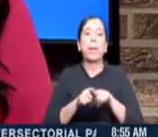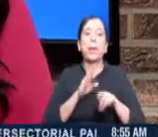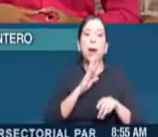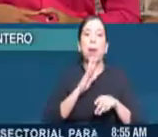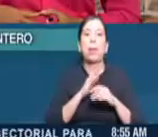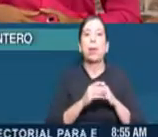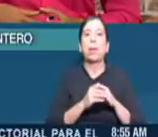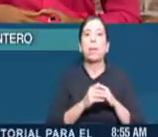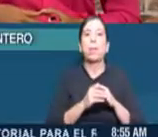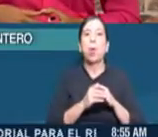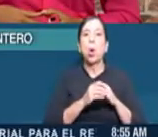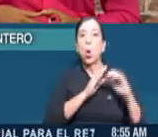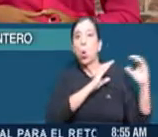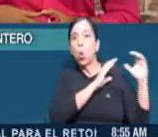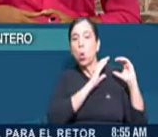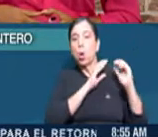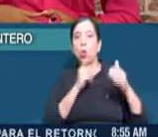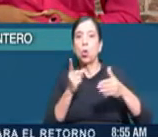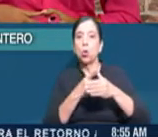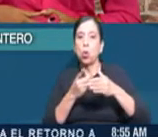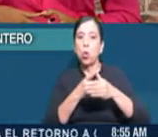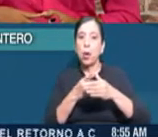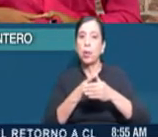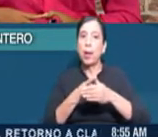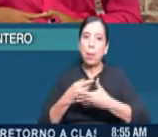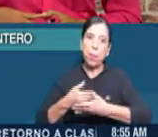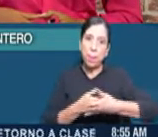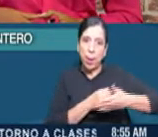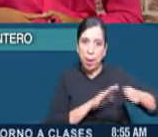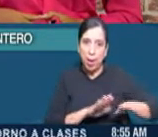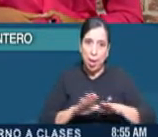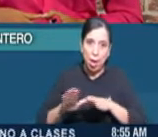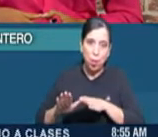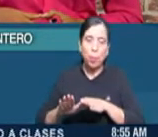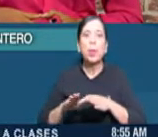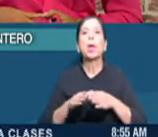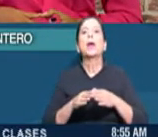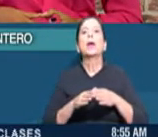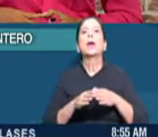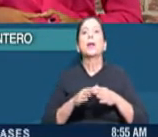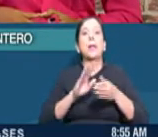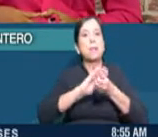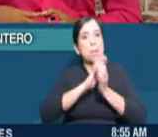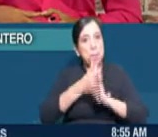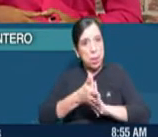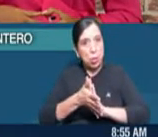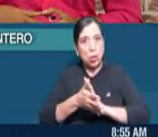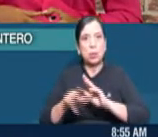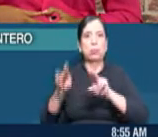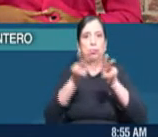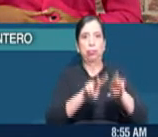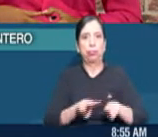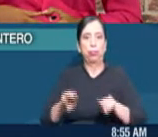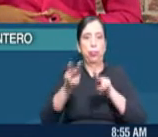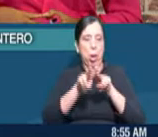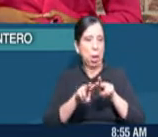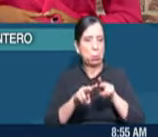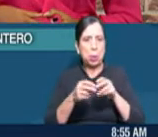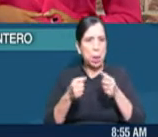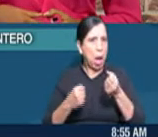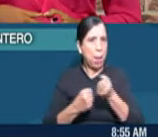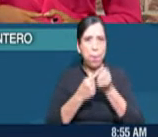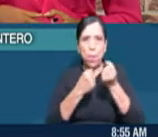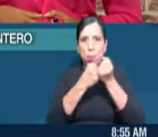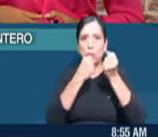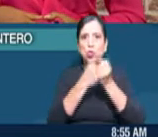con la coordinadora de la primera infancia del MIDES, dando a conocer esta primera biblioteca virtual que va a estar apoyando a los padres